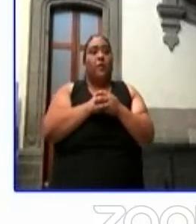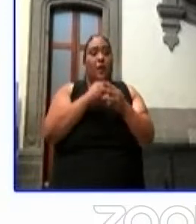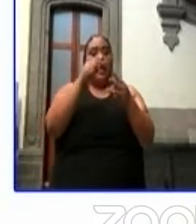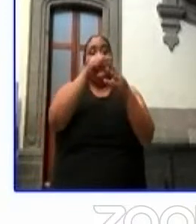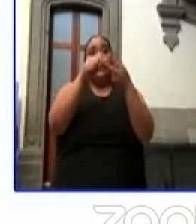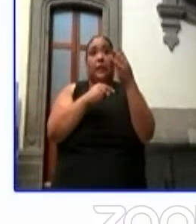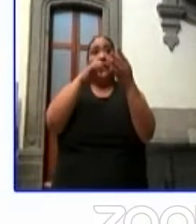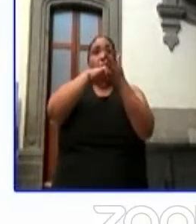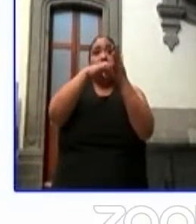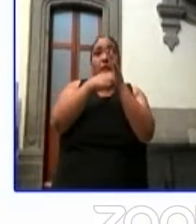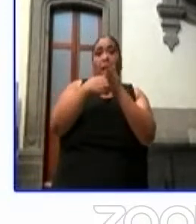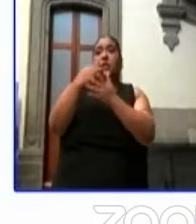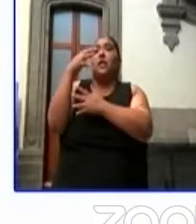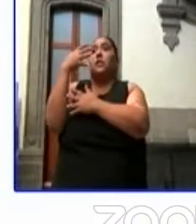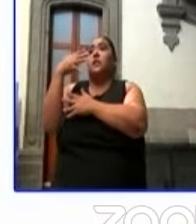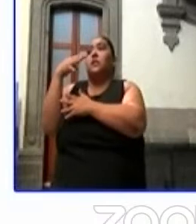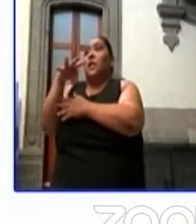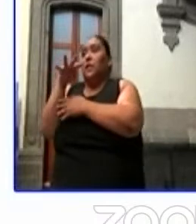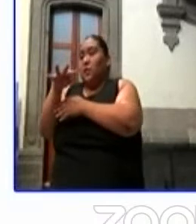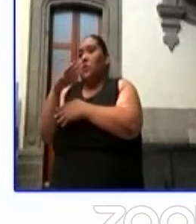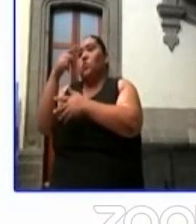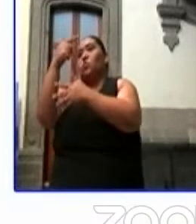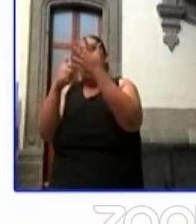estrategias, 19 líneas de acción.